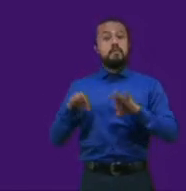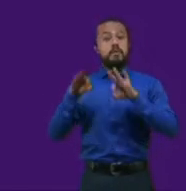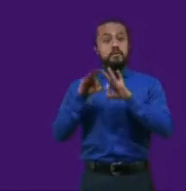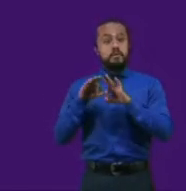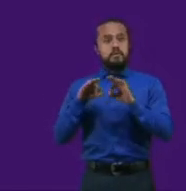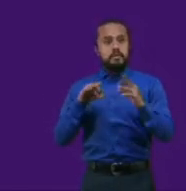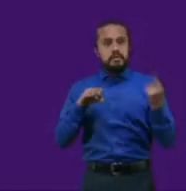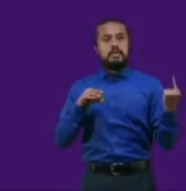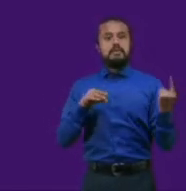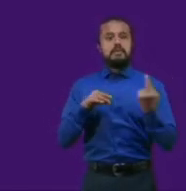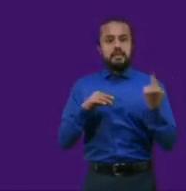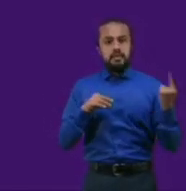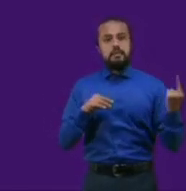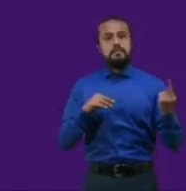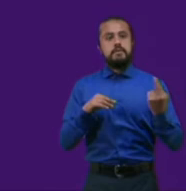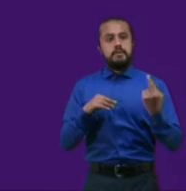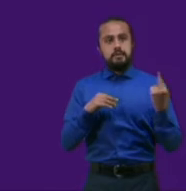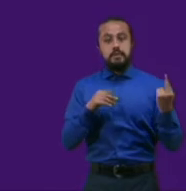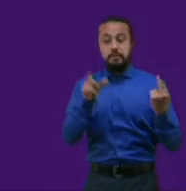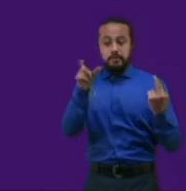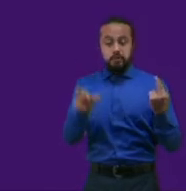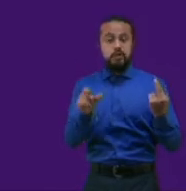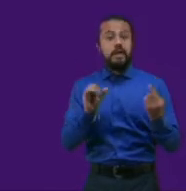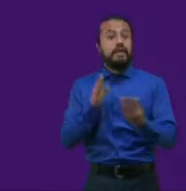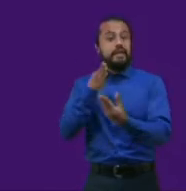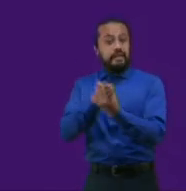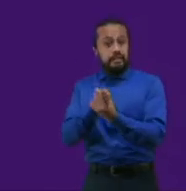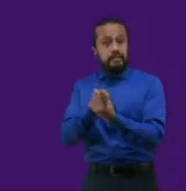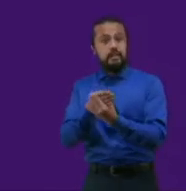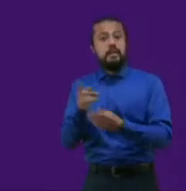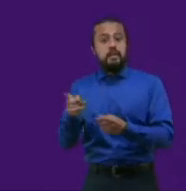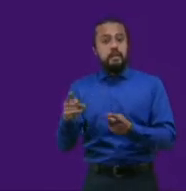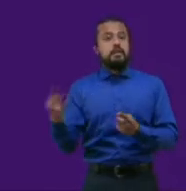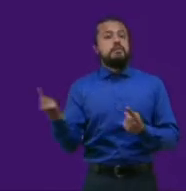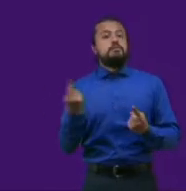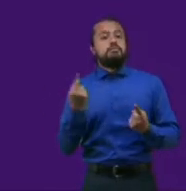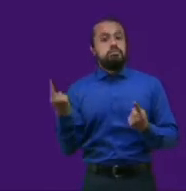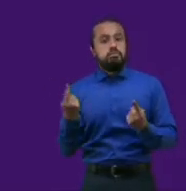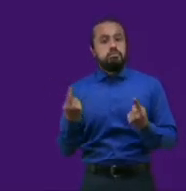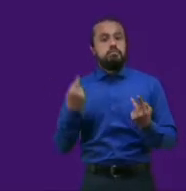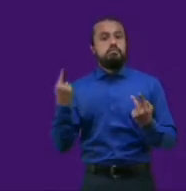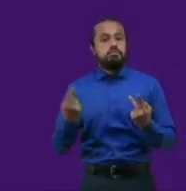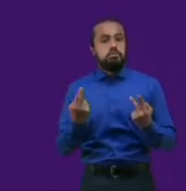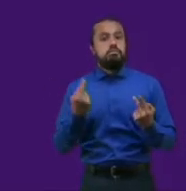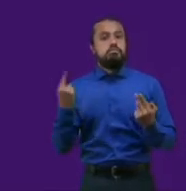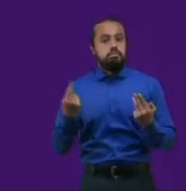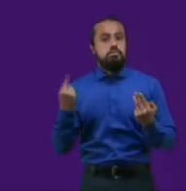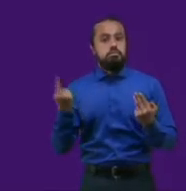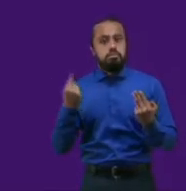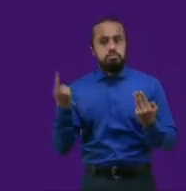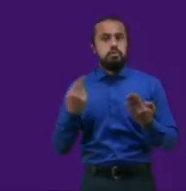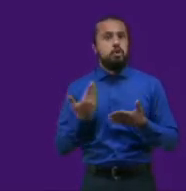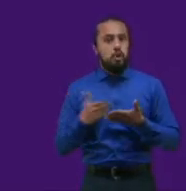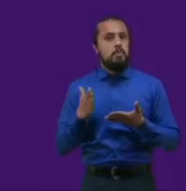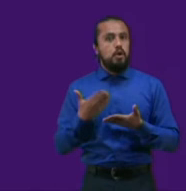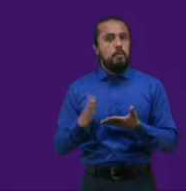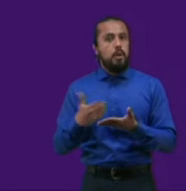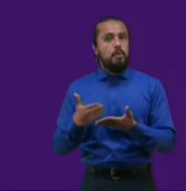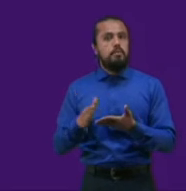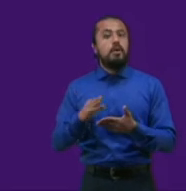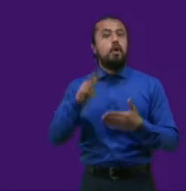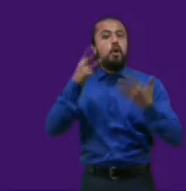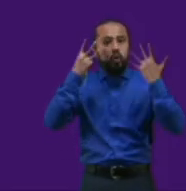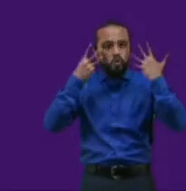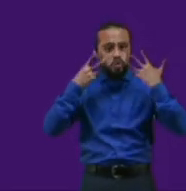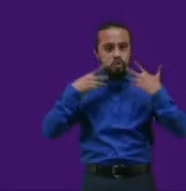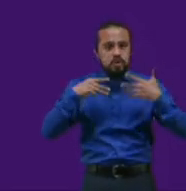es repetir la transacción. Es que ese cliente que se registró una vez y que compró la hamburguesa con una promoción, volvió a los 8 días, volvió al